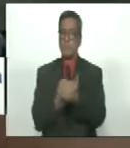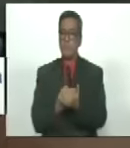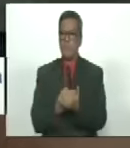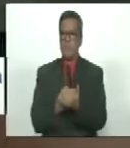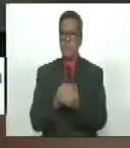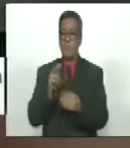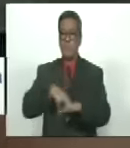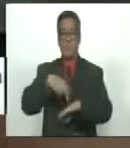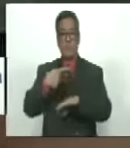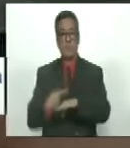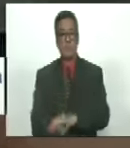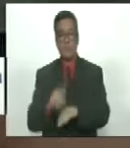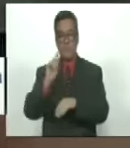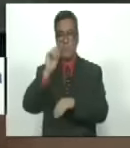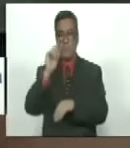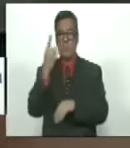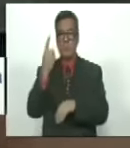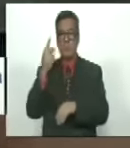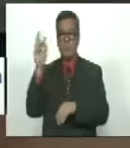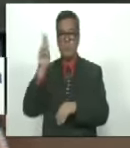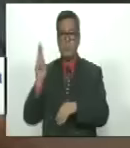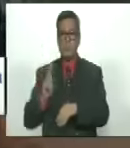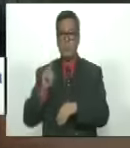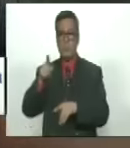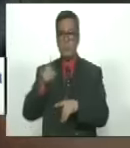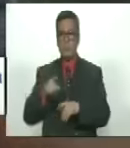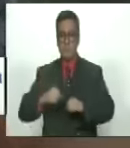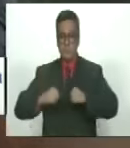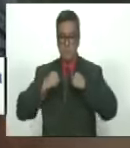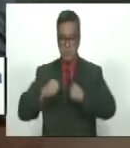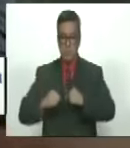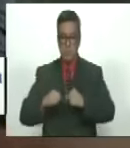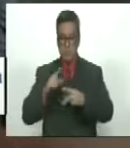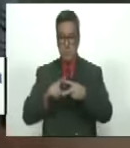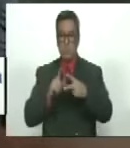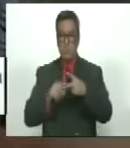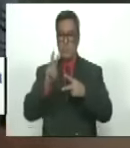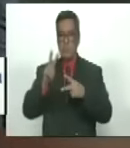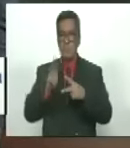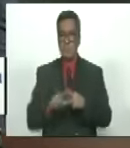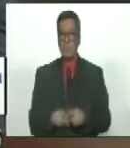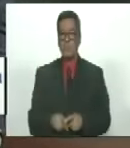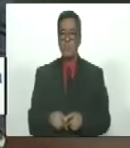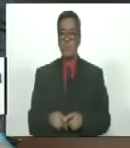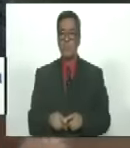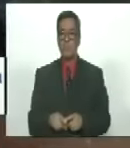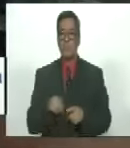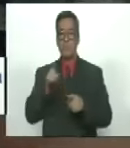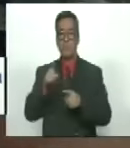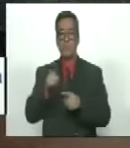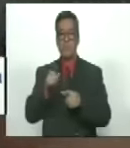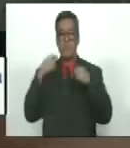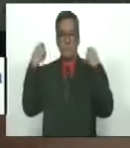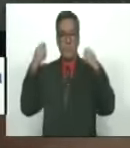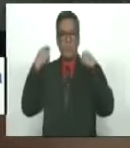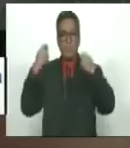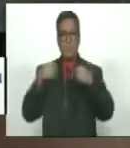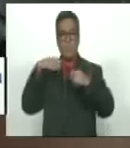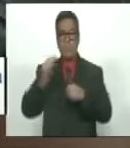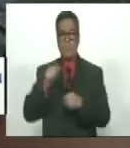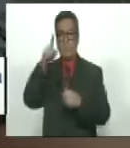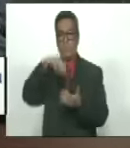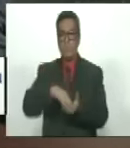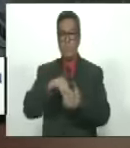la caída de la primera república y la consolidación de la segunda, a través de aquella campaña admirable